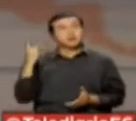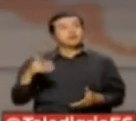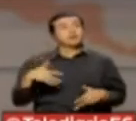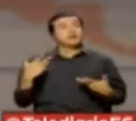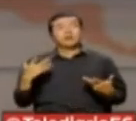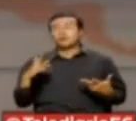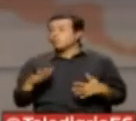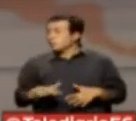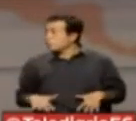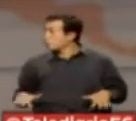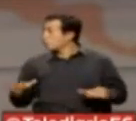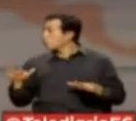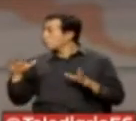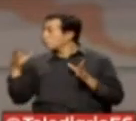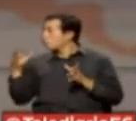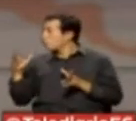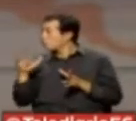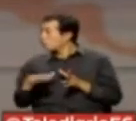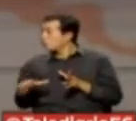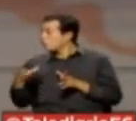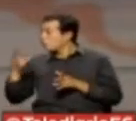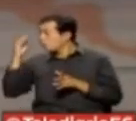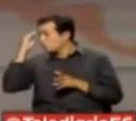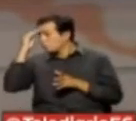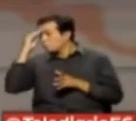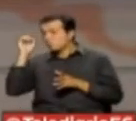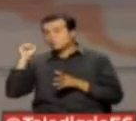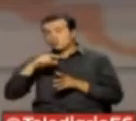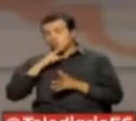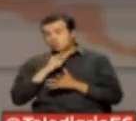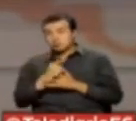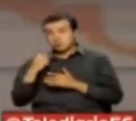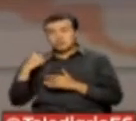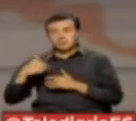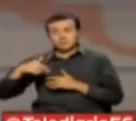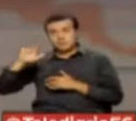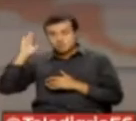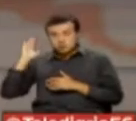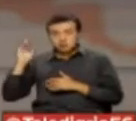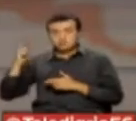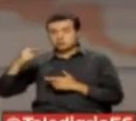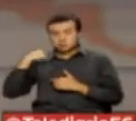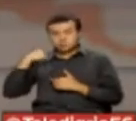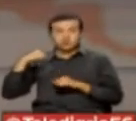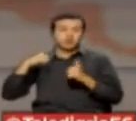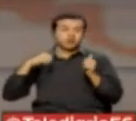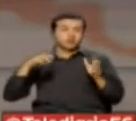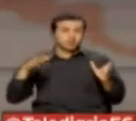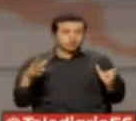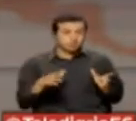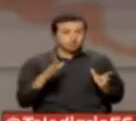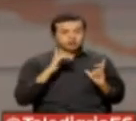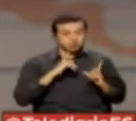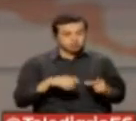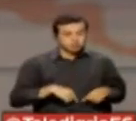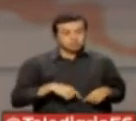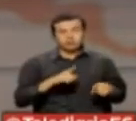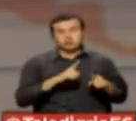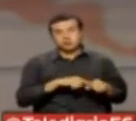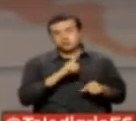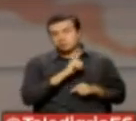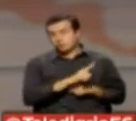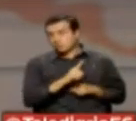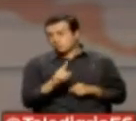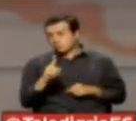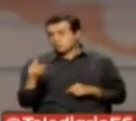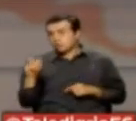sectores en un sector la educación puede tener mayor rol en otro sector puede ser salud dependiendo de las